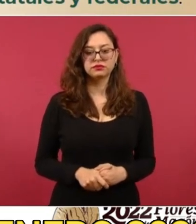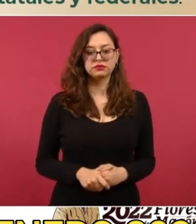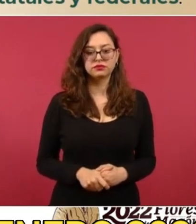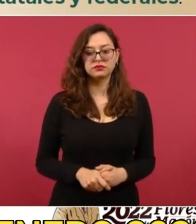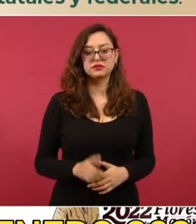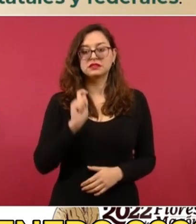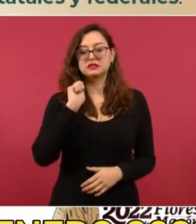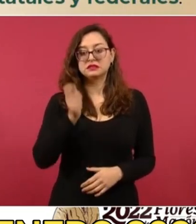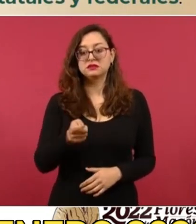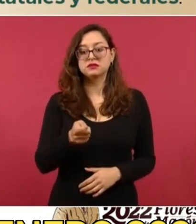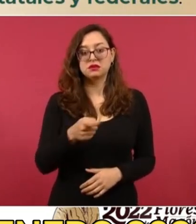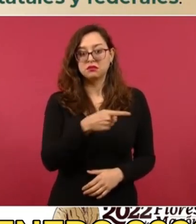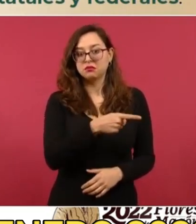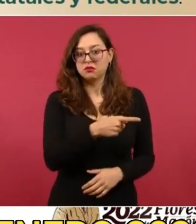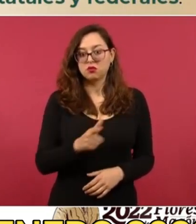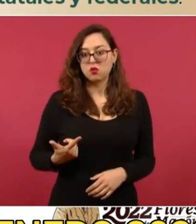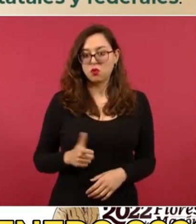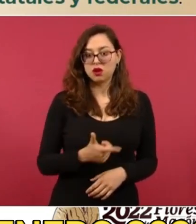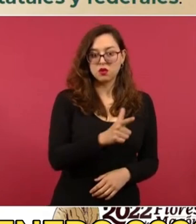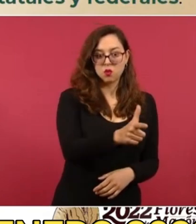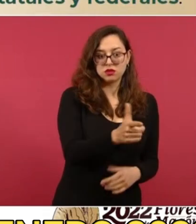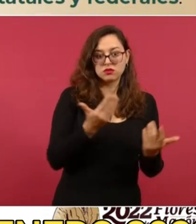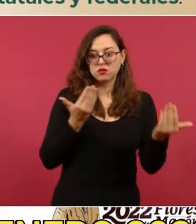Cuatro veces menos,